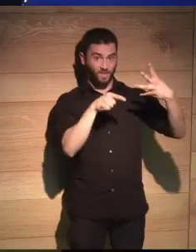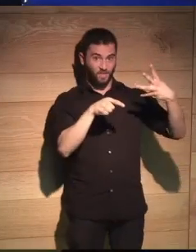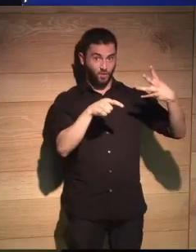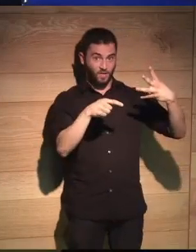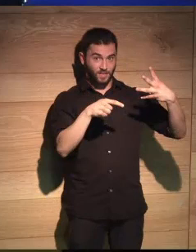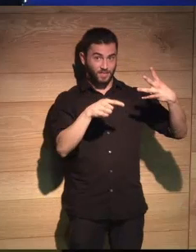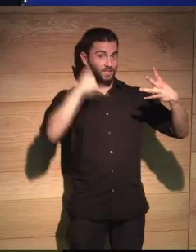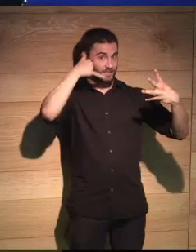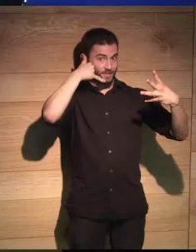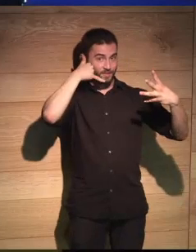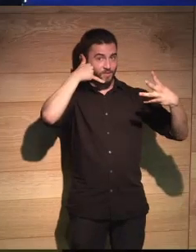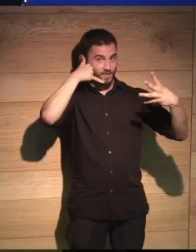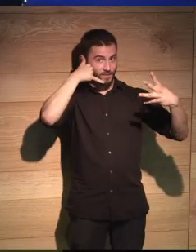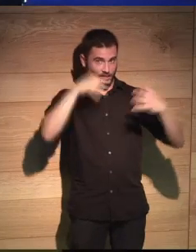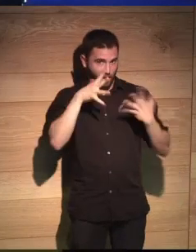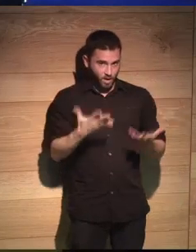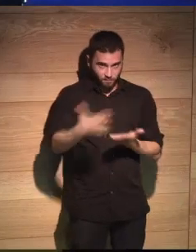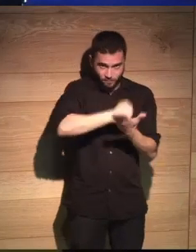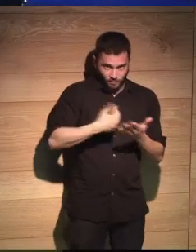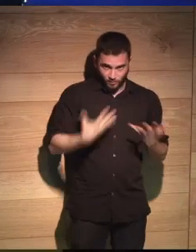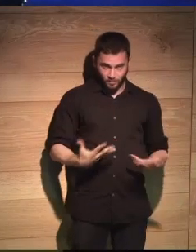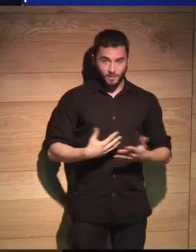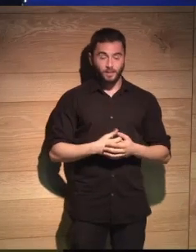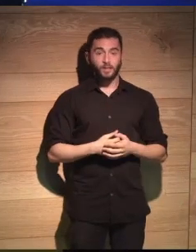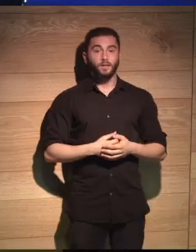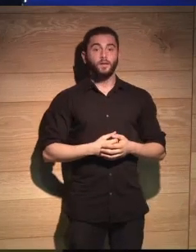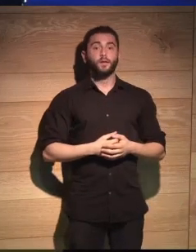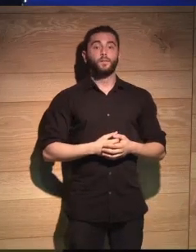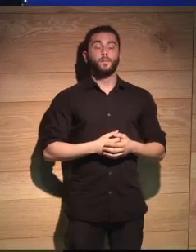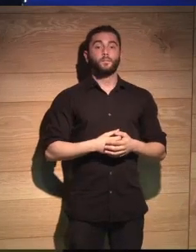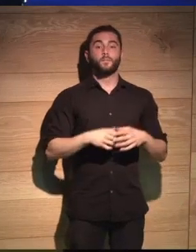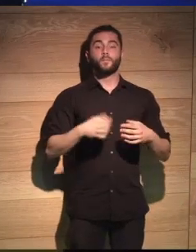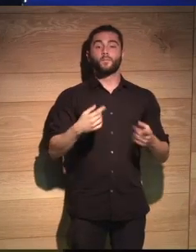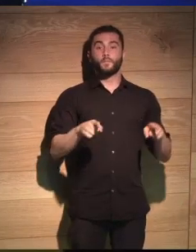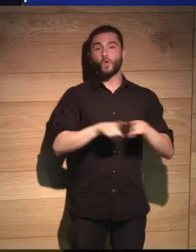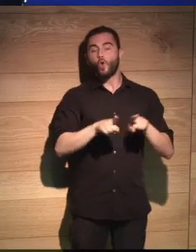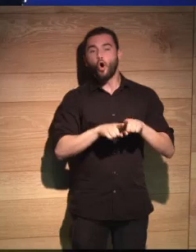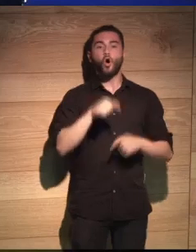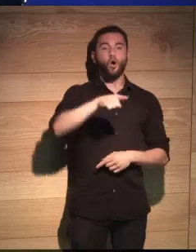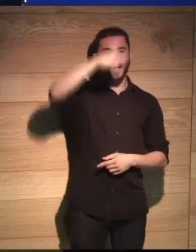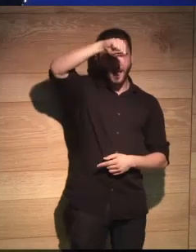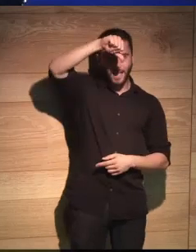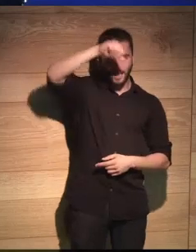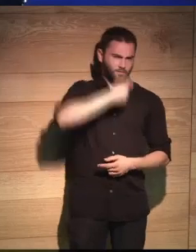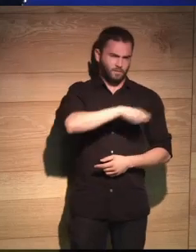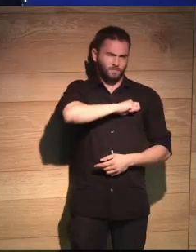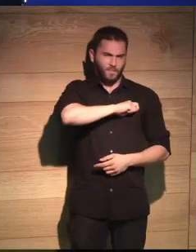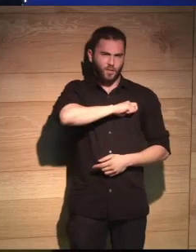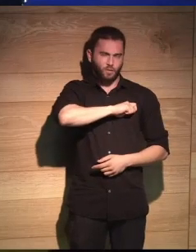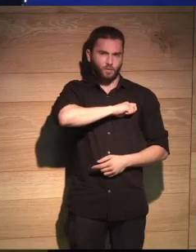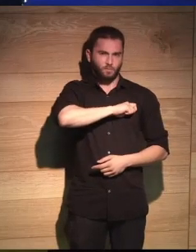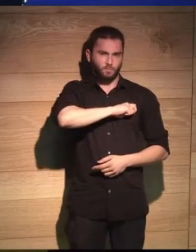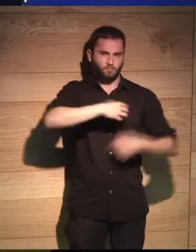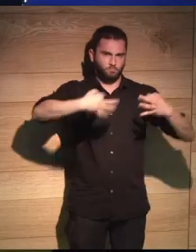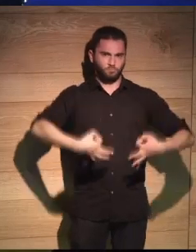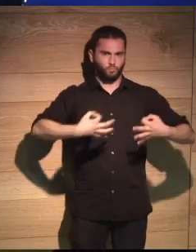ahora, y cómo él, como buen hombre español, en